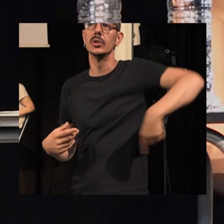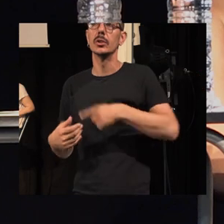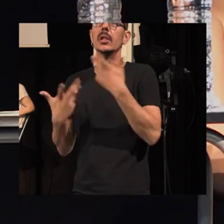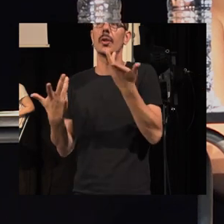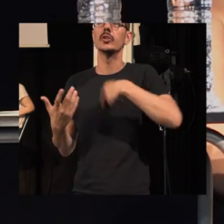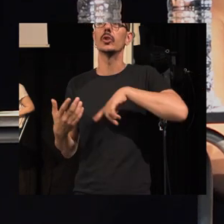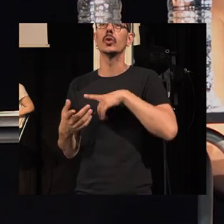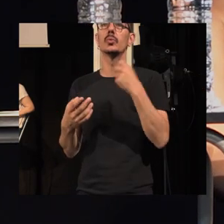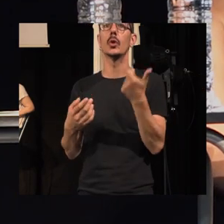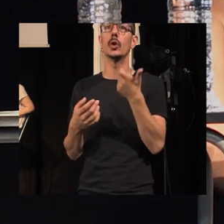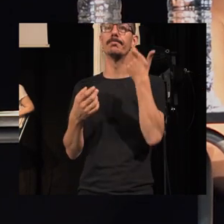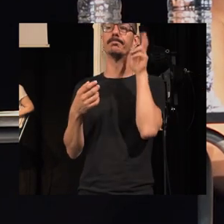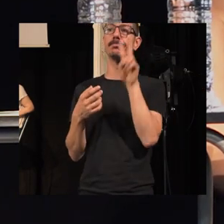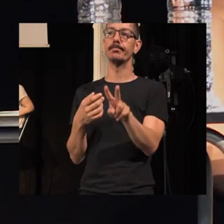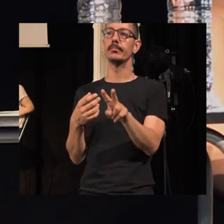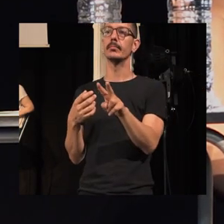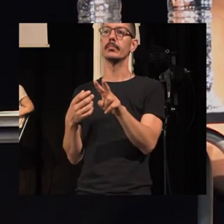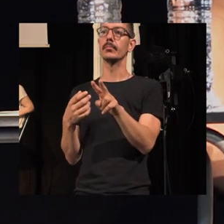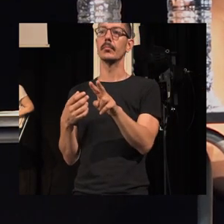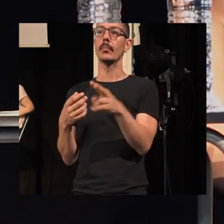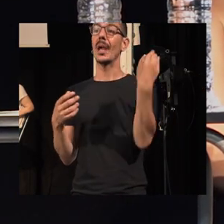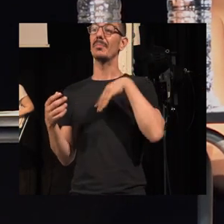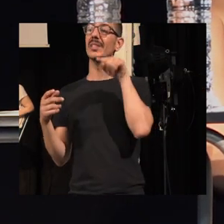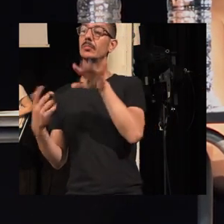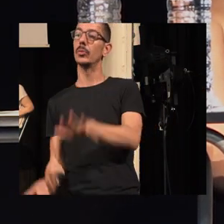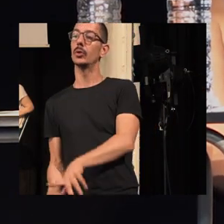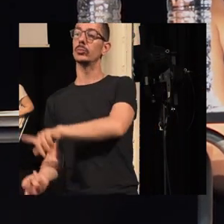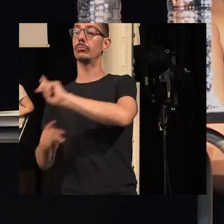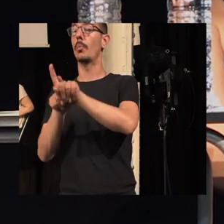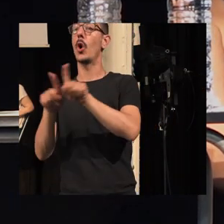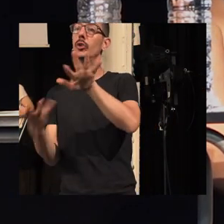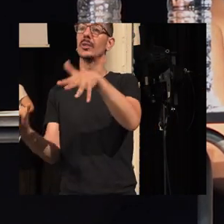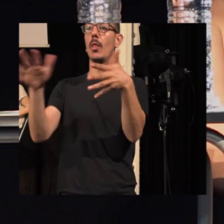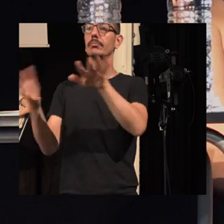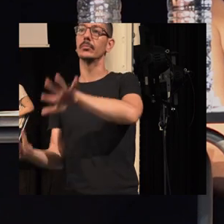puede traducir eso en cambios concretos y cómo se puede traducir